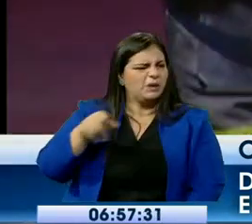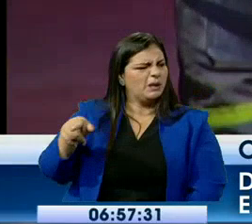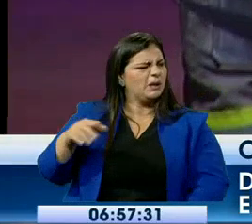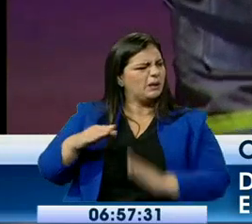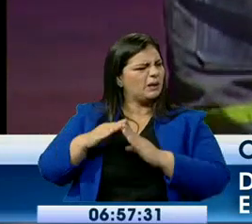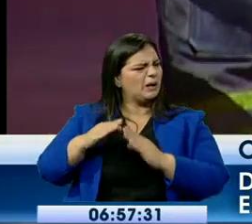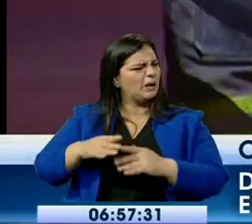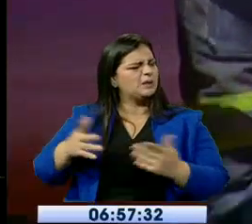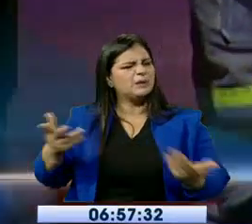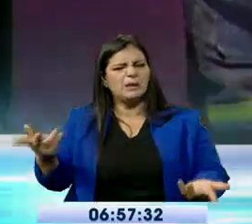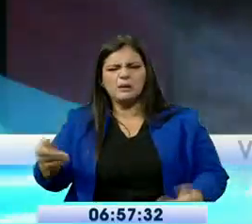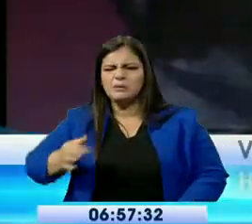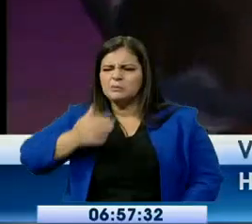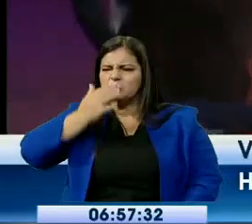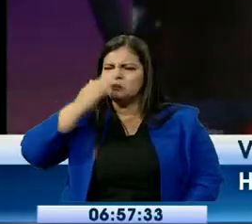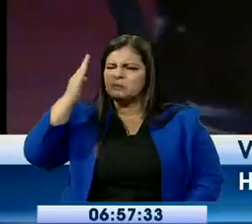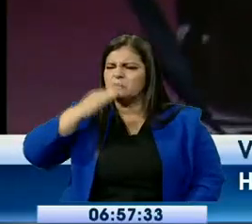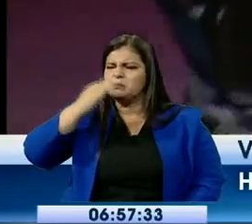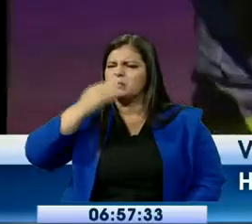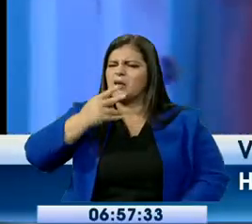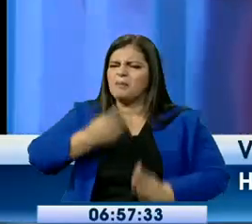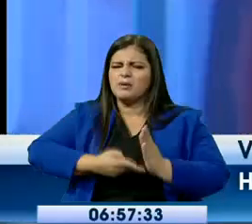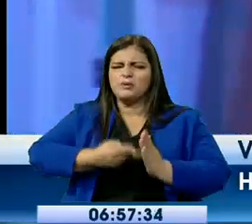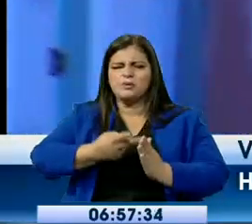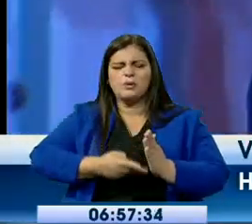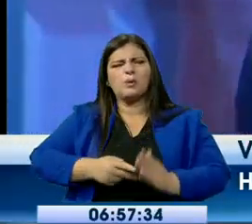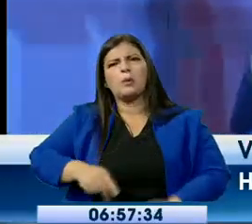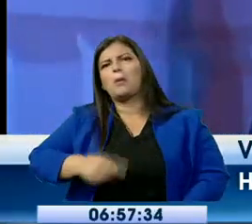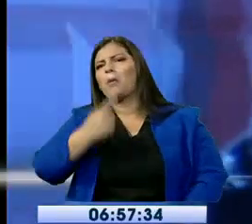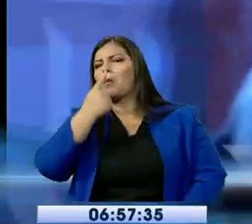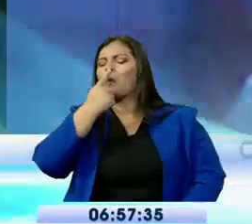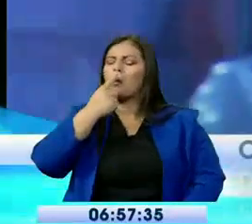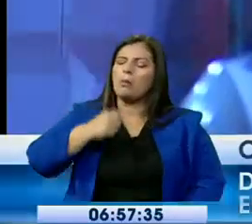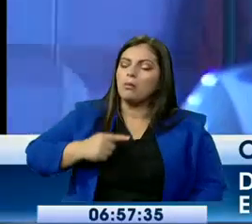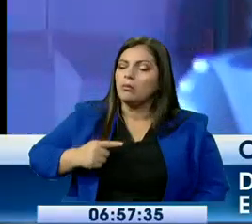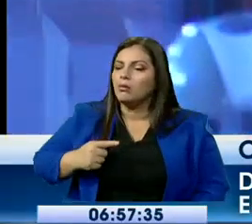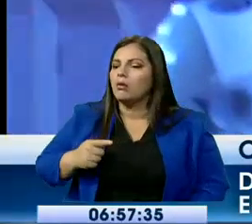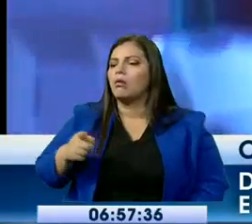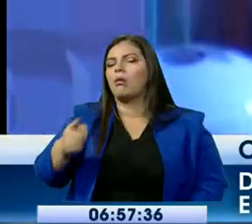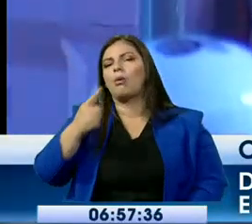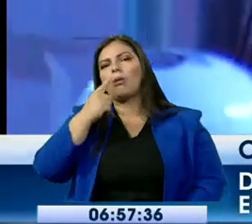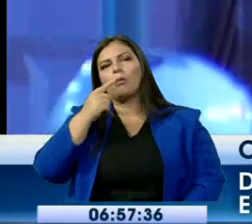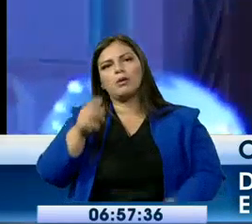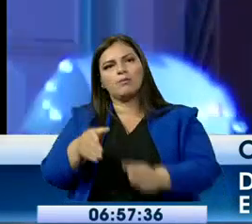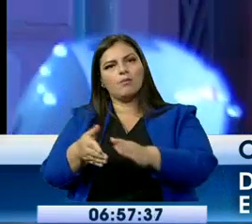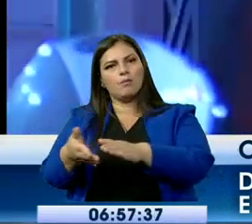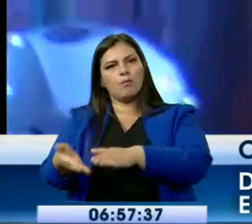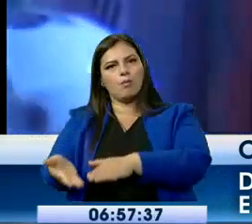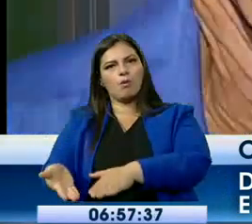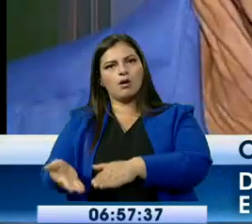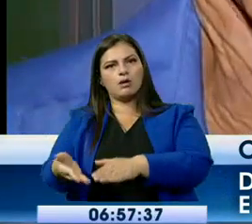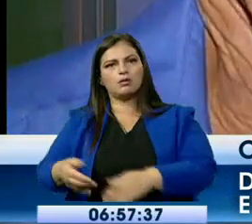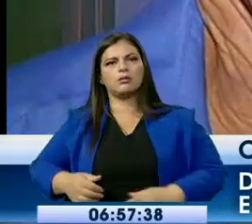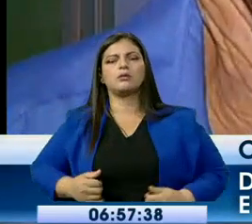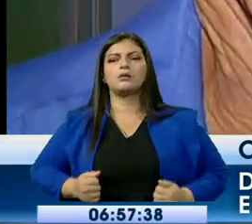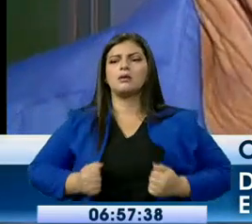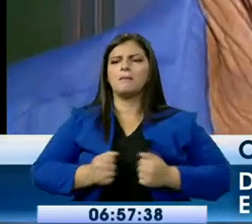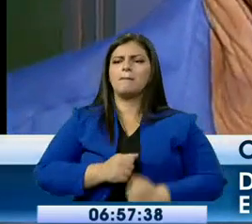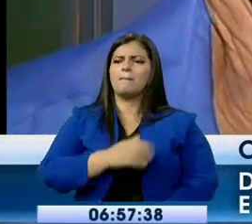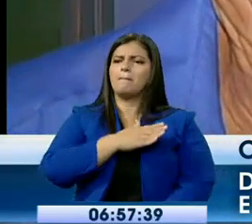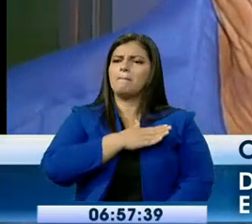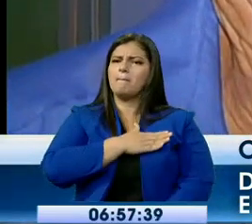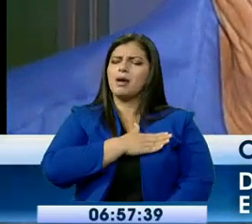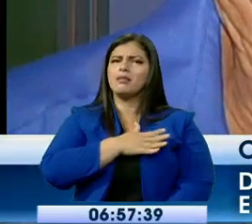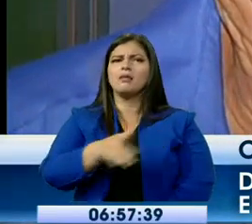dedujo que es el fallecimiento del vecino. Es bastante penoso esa parte, porque imagínese usted, la esposa fuera del